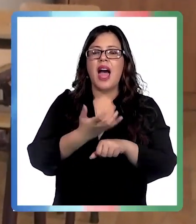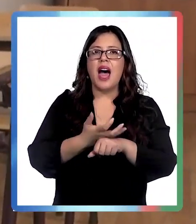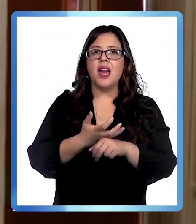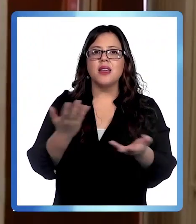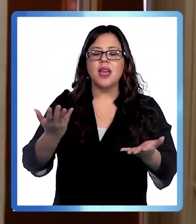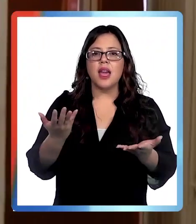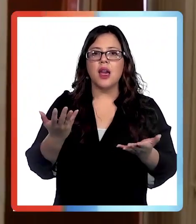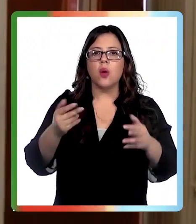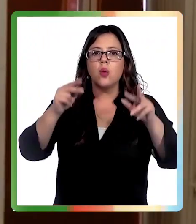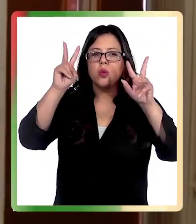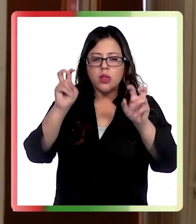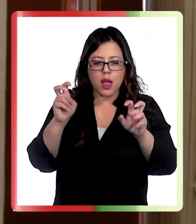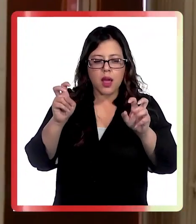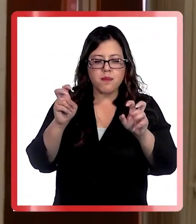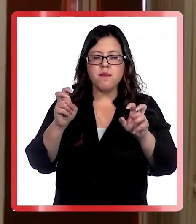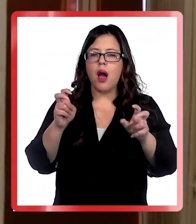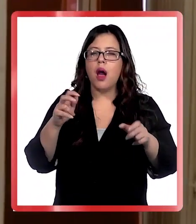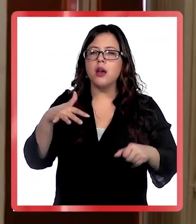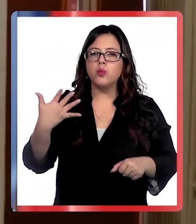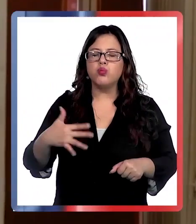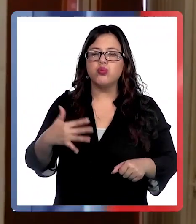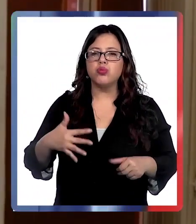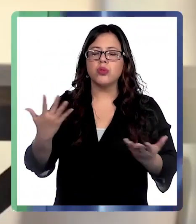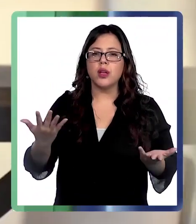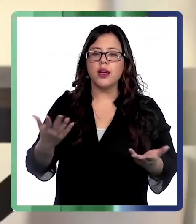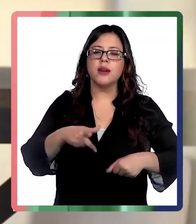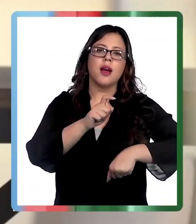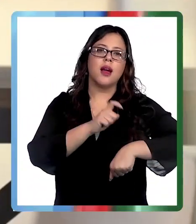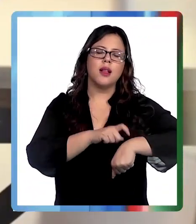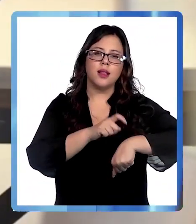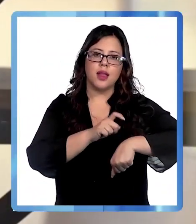un cierto ruido ahí respecto